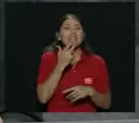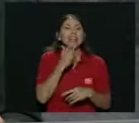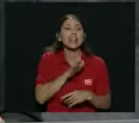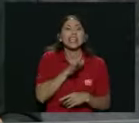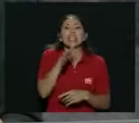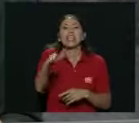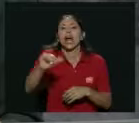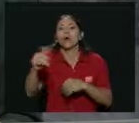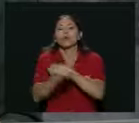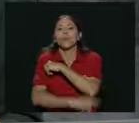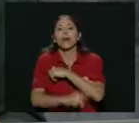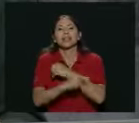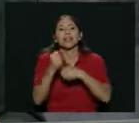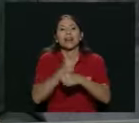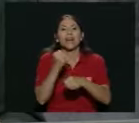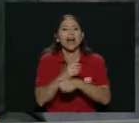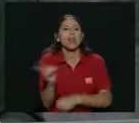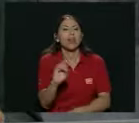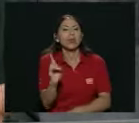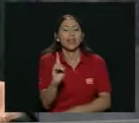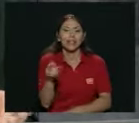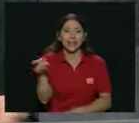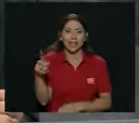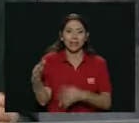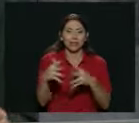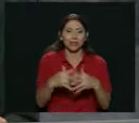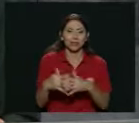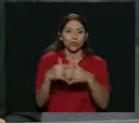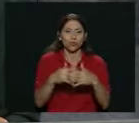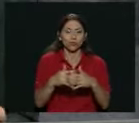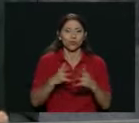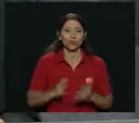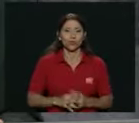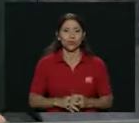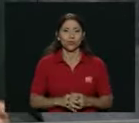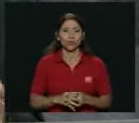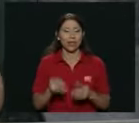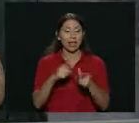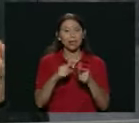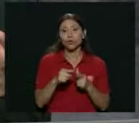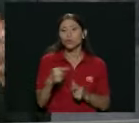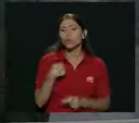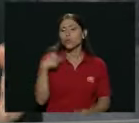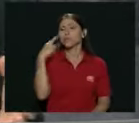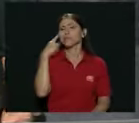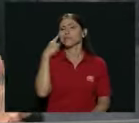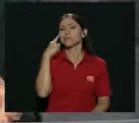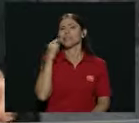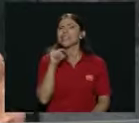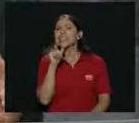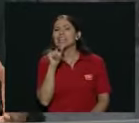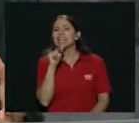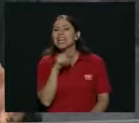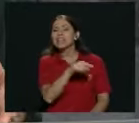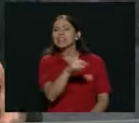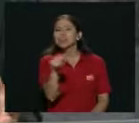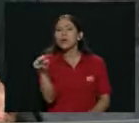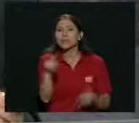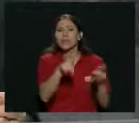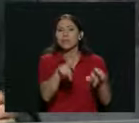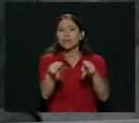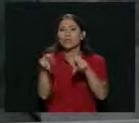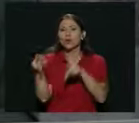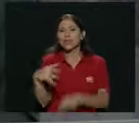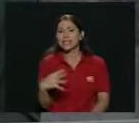Unidos, ¿verdad? Es importante con respecto a esto que algunos datos para uno conocer quiénes son esas personas nuestras que se